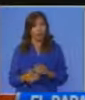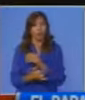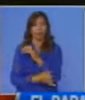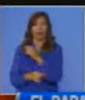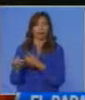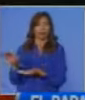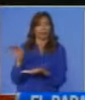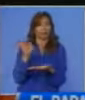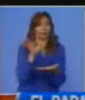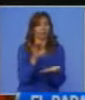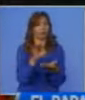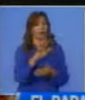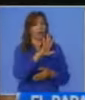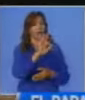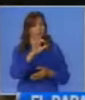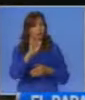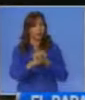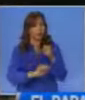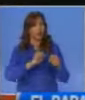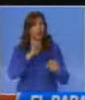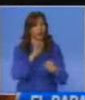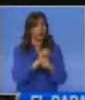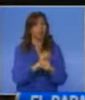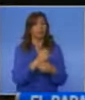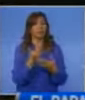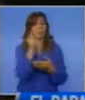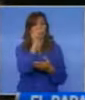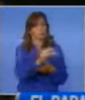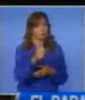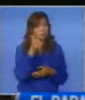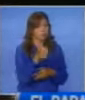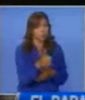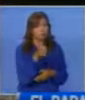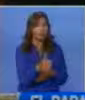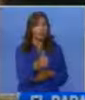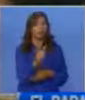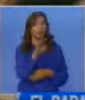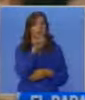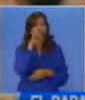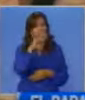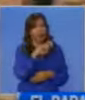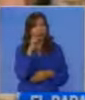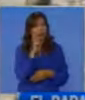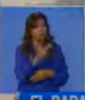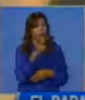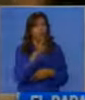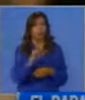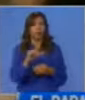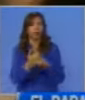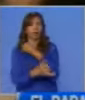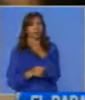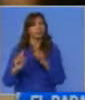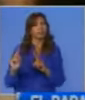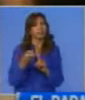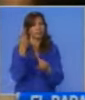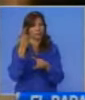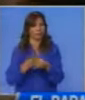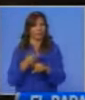de 500 años de liderato italiano y convertirse además en el papa más joven del siglo.